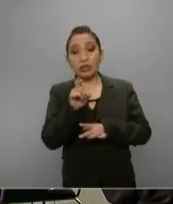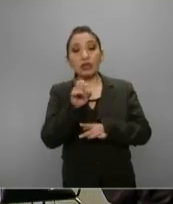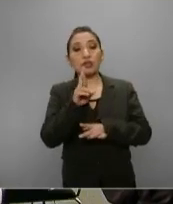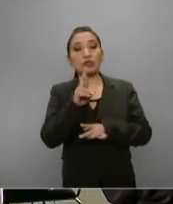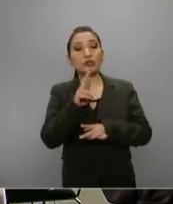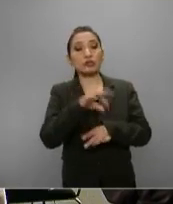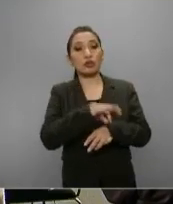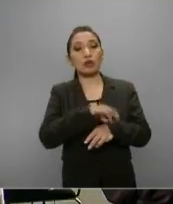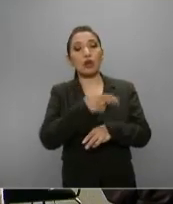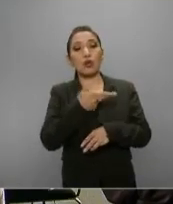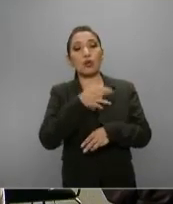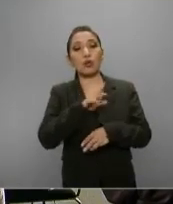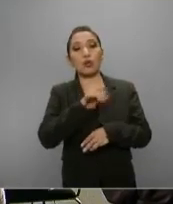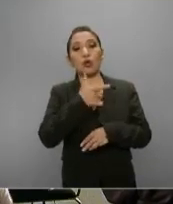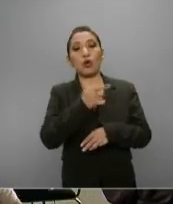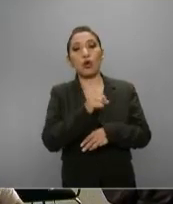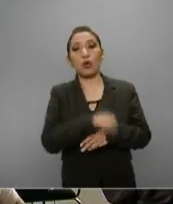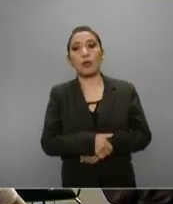doctor Hugo.